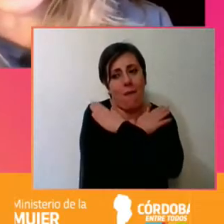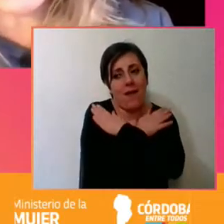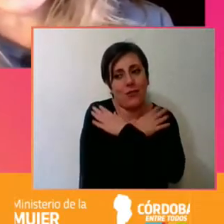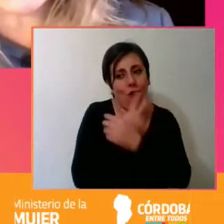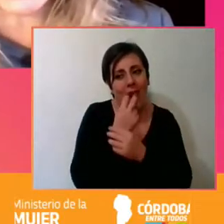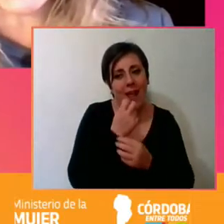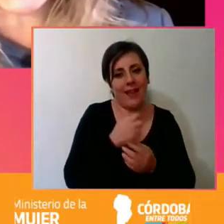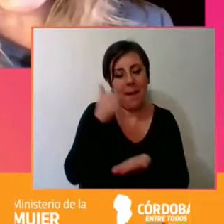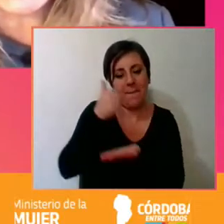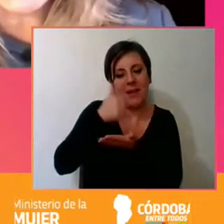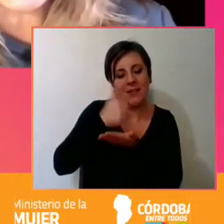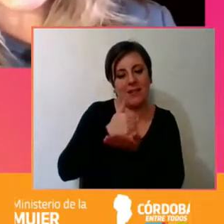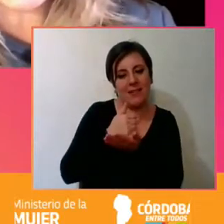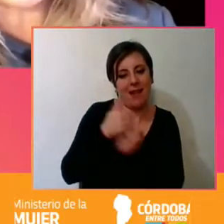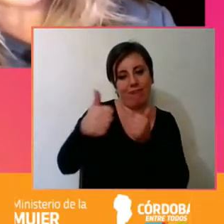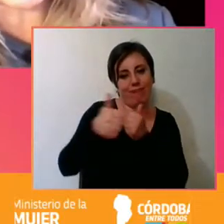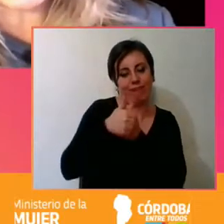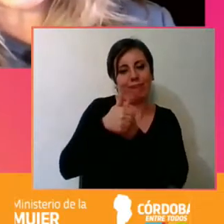da la presencialidad.